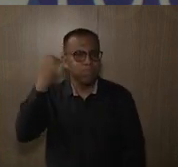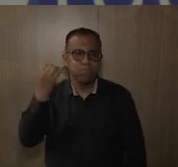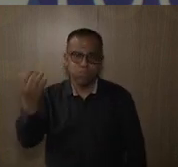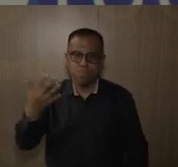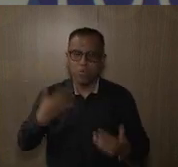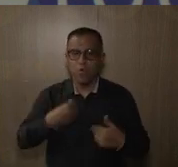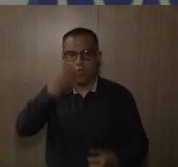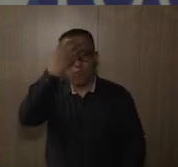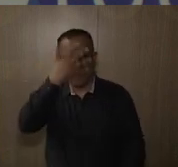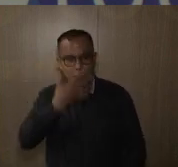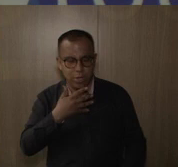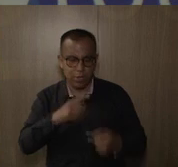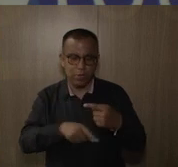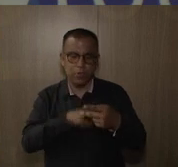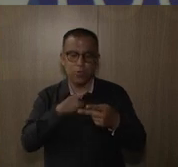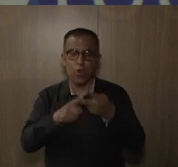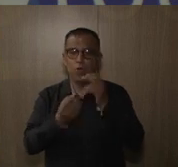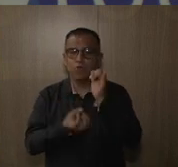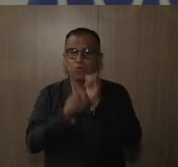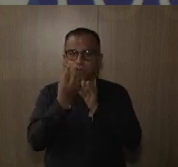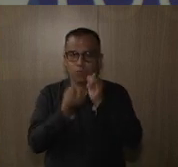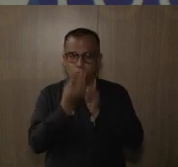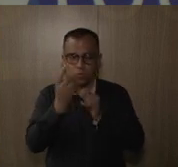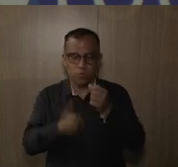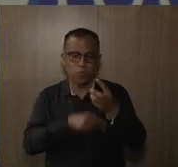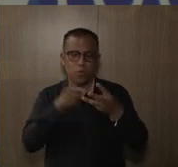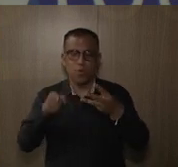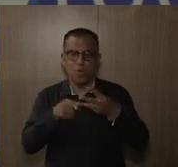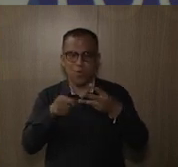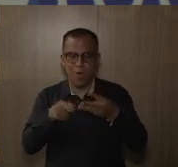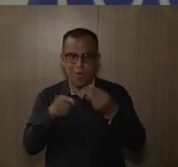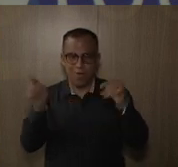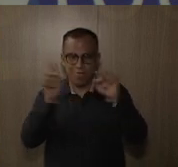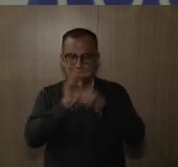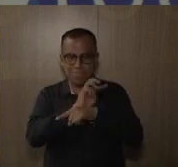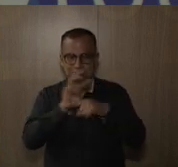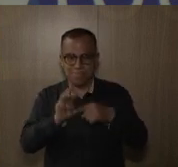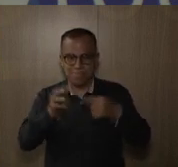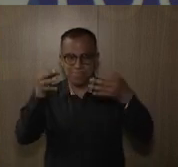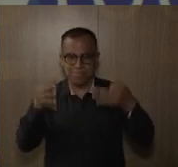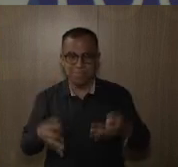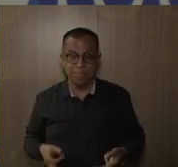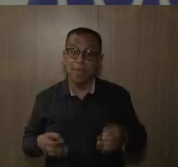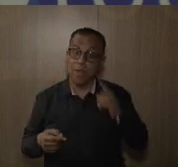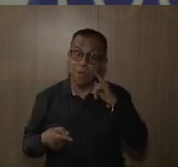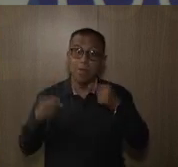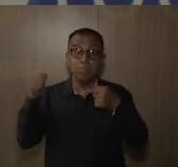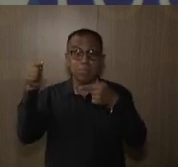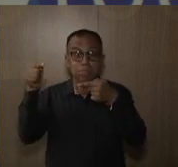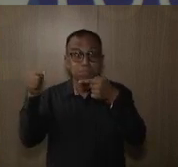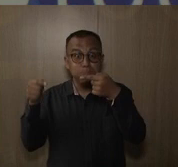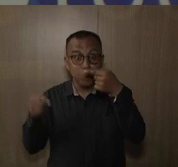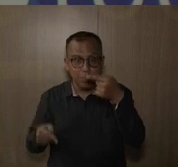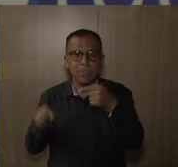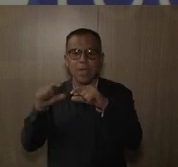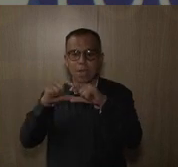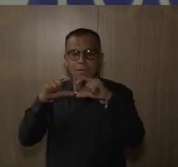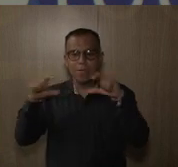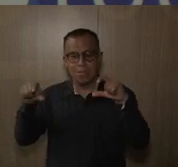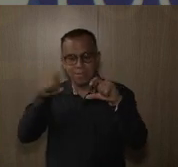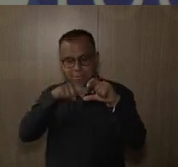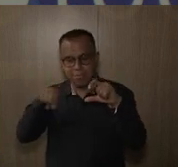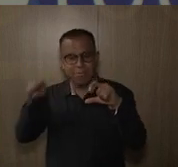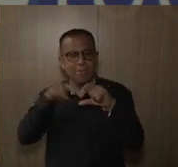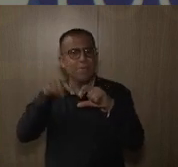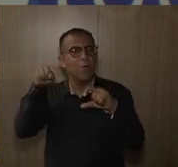por Facebook, por YouTube o la plataforma del evento. Allí encontrarán un enlace que estamos compartiendo en